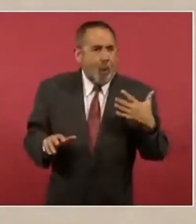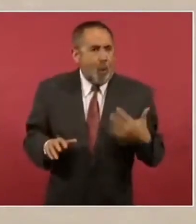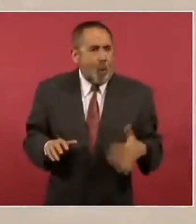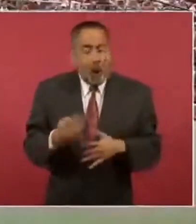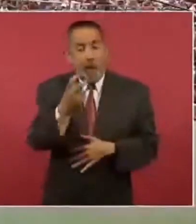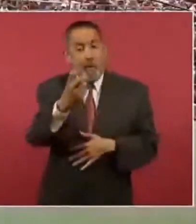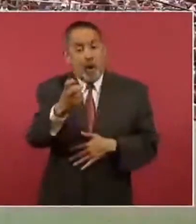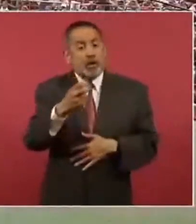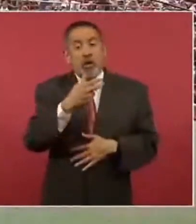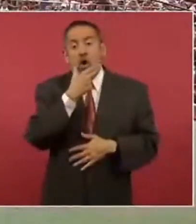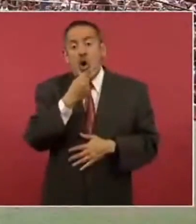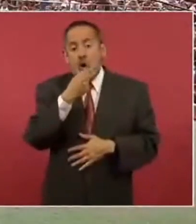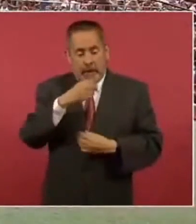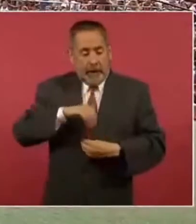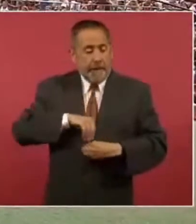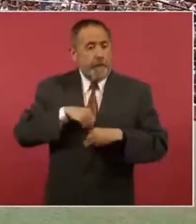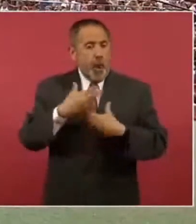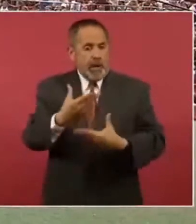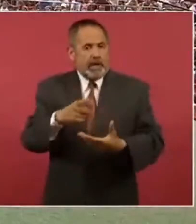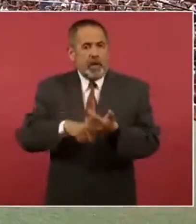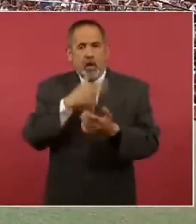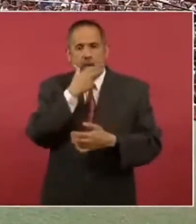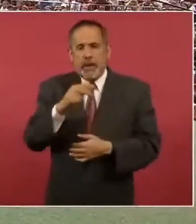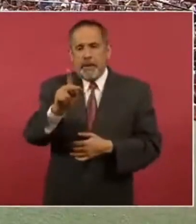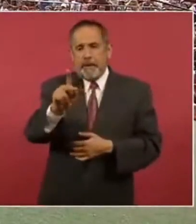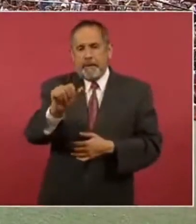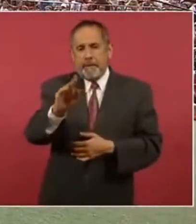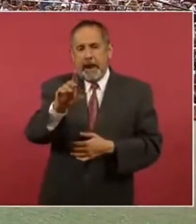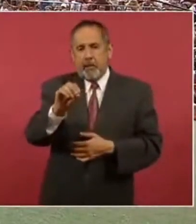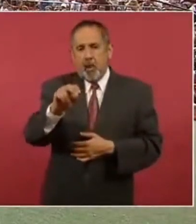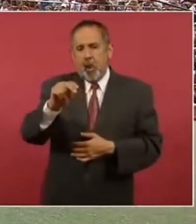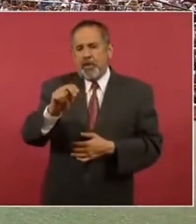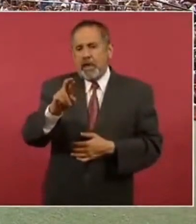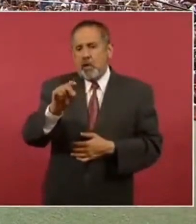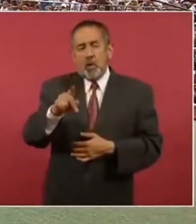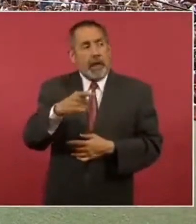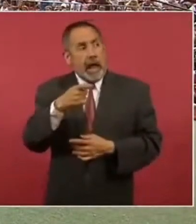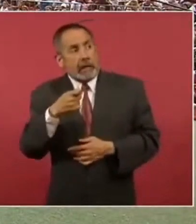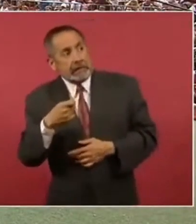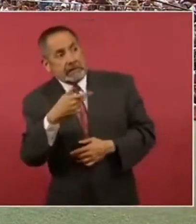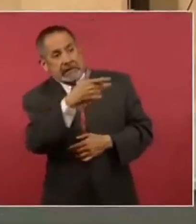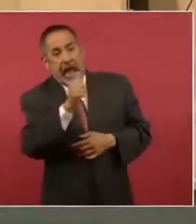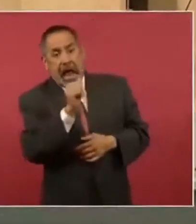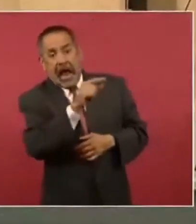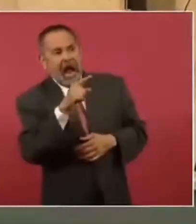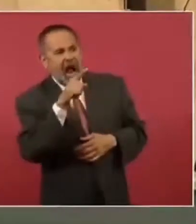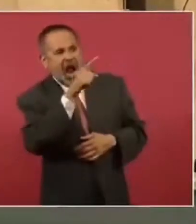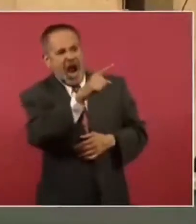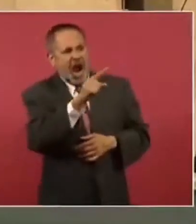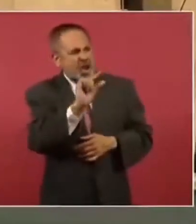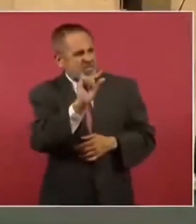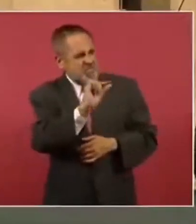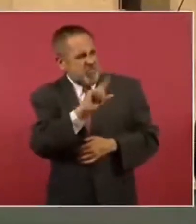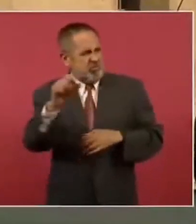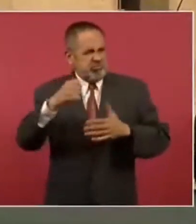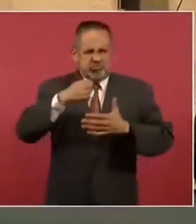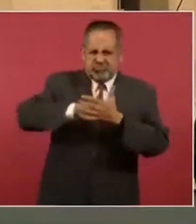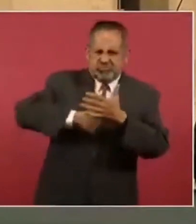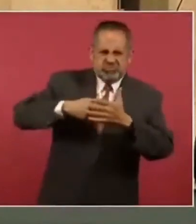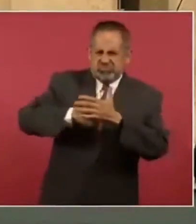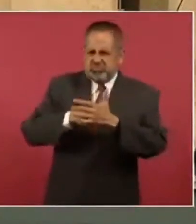poeta Pablo Neruda lo llamara un titán de las luchas, de